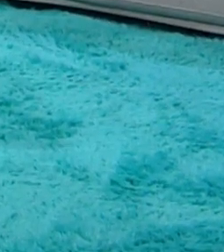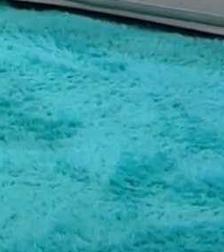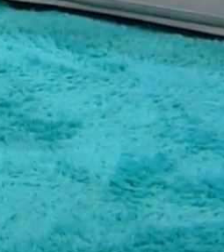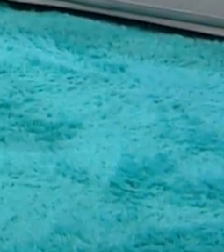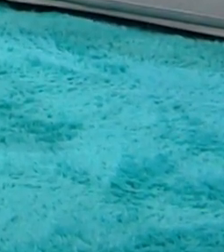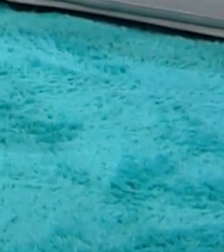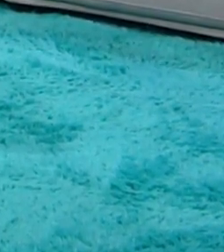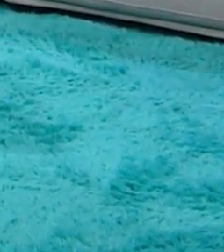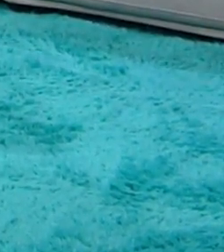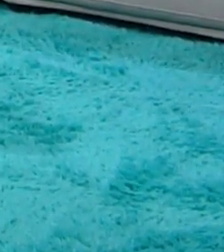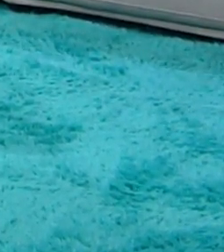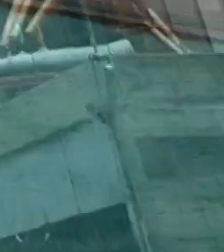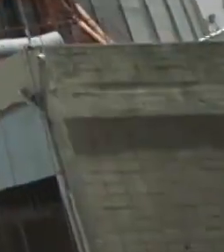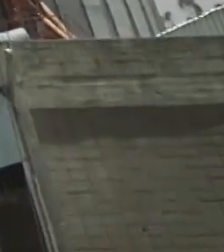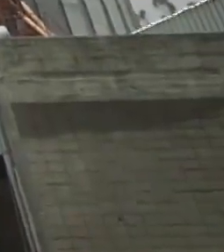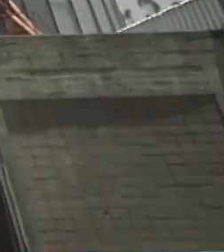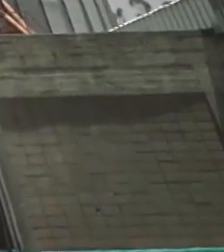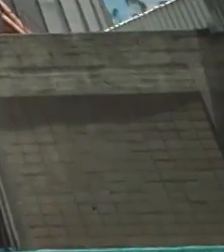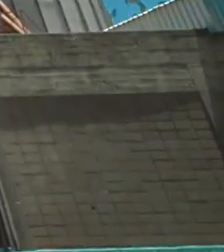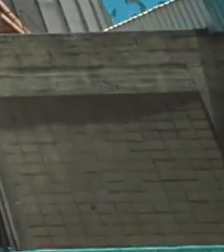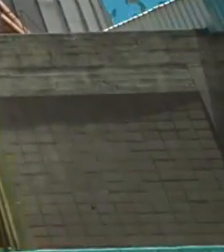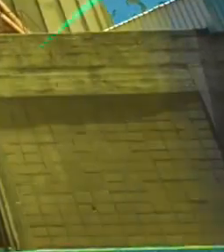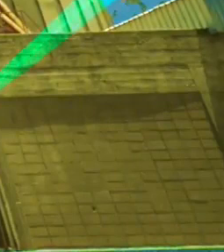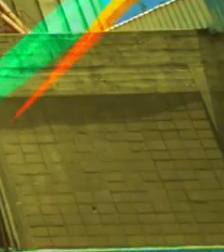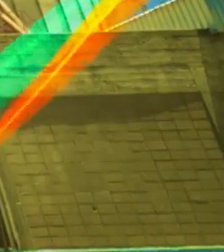sin color. La